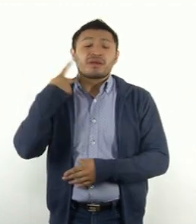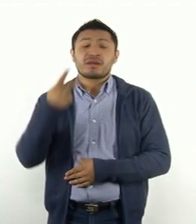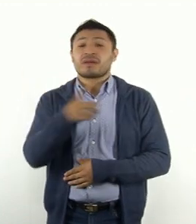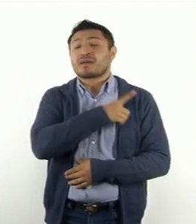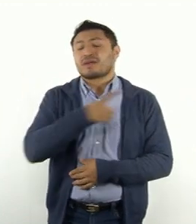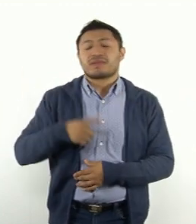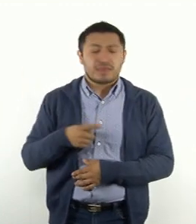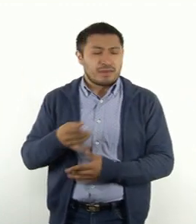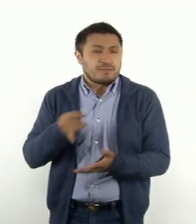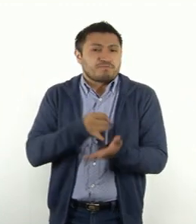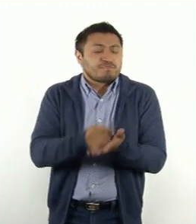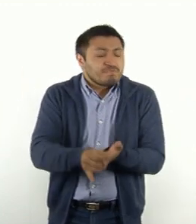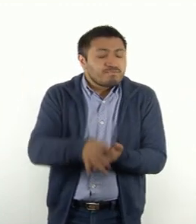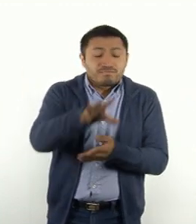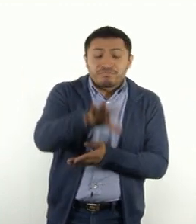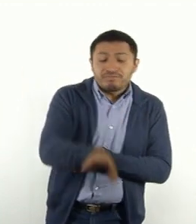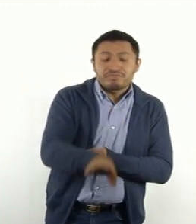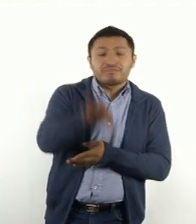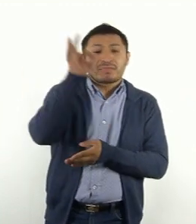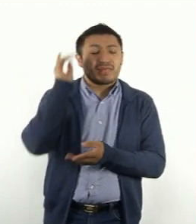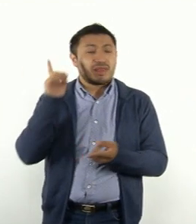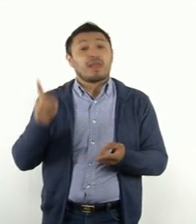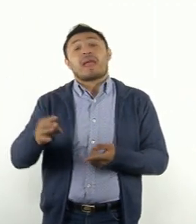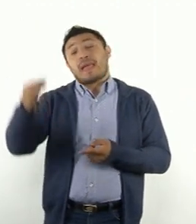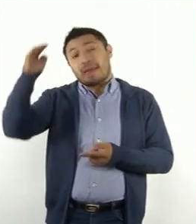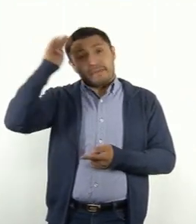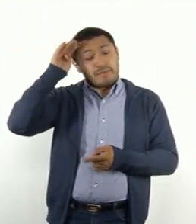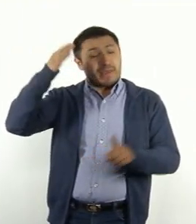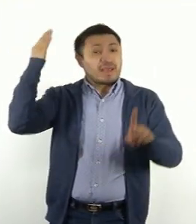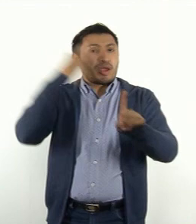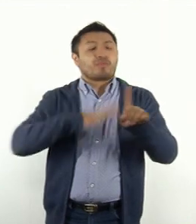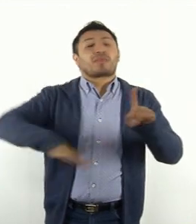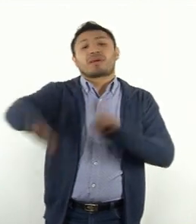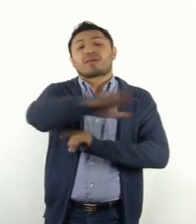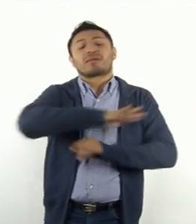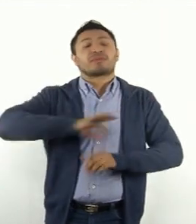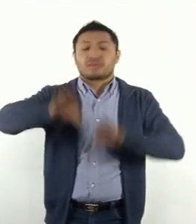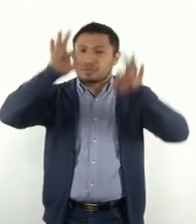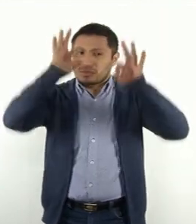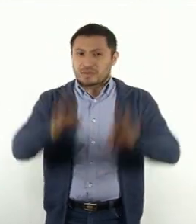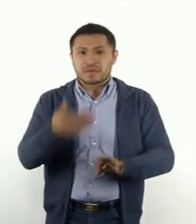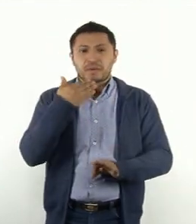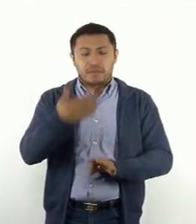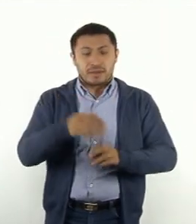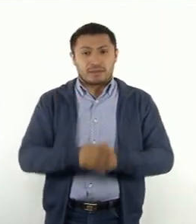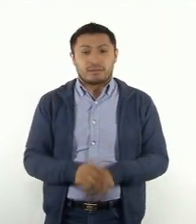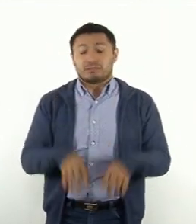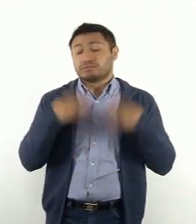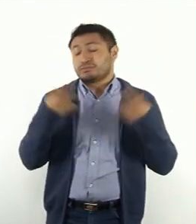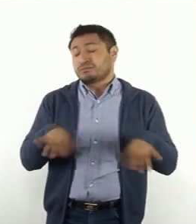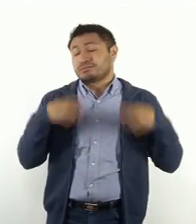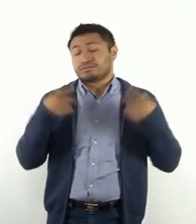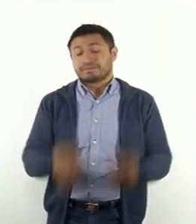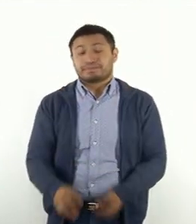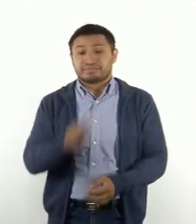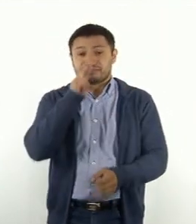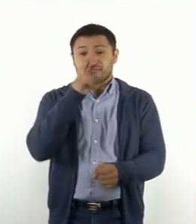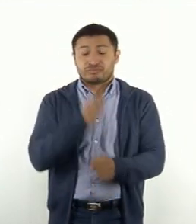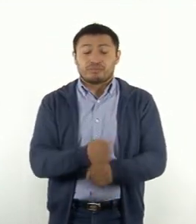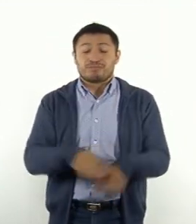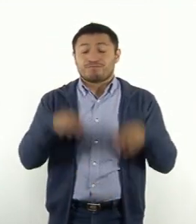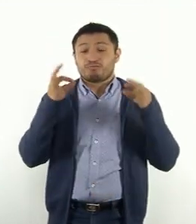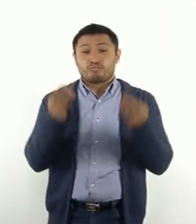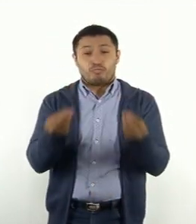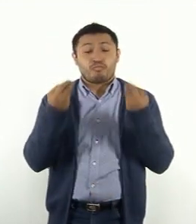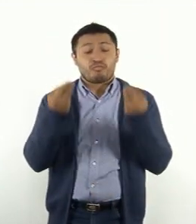su elección pensando en el bien común. Entonces sí que es una gran responsabilidad elegir